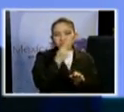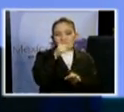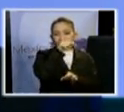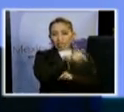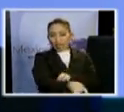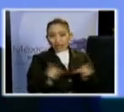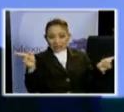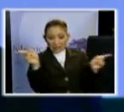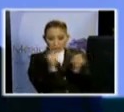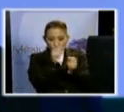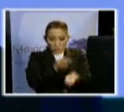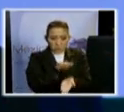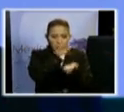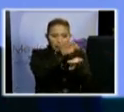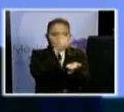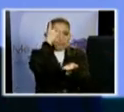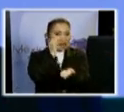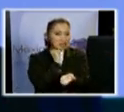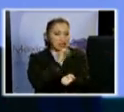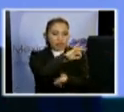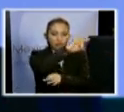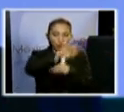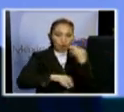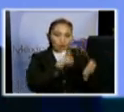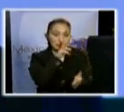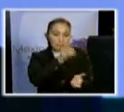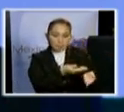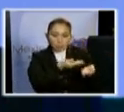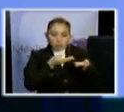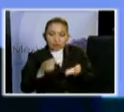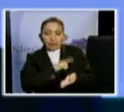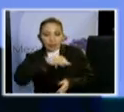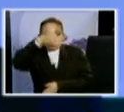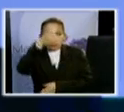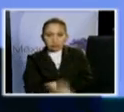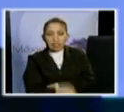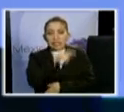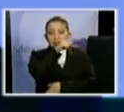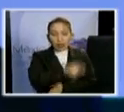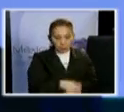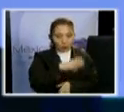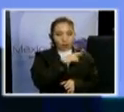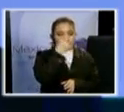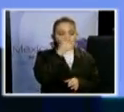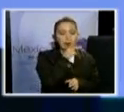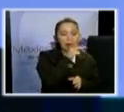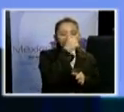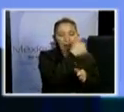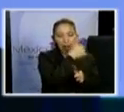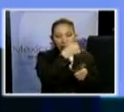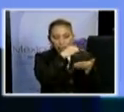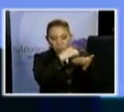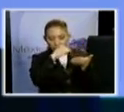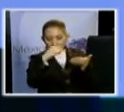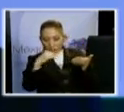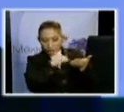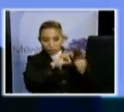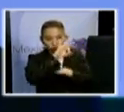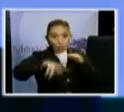el resumen que se da para los legisladores de todos los reportes debe ser aprobado literalmente palabra por palabra por todos